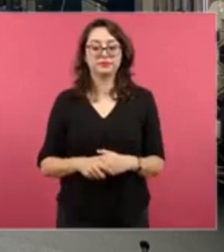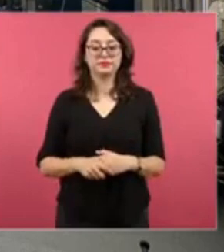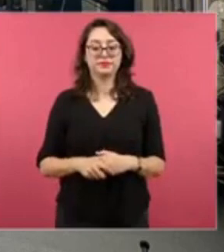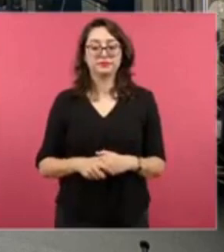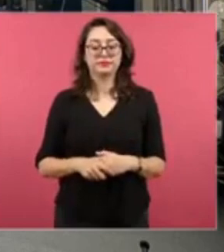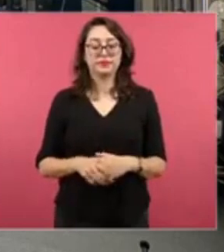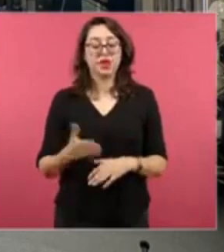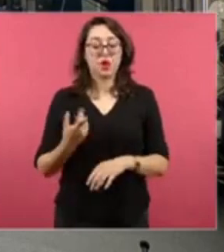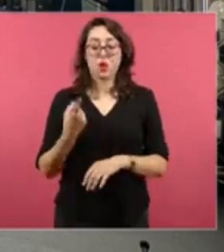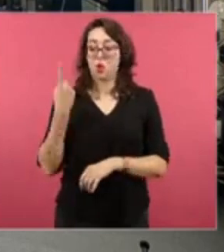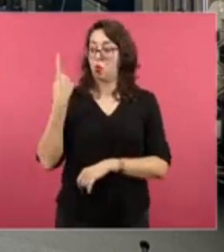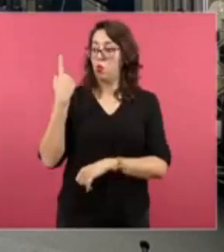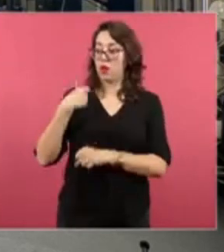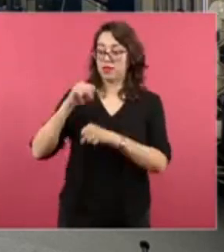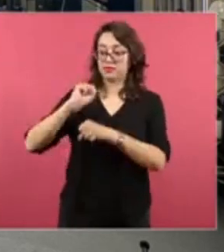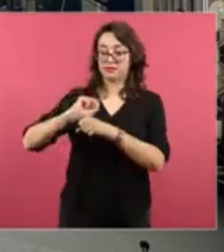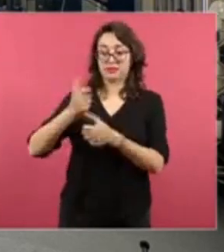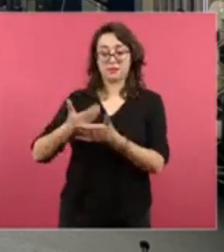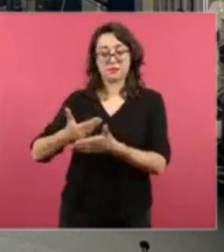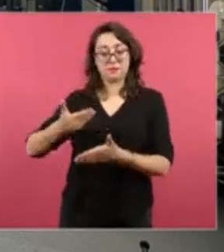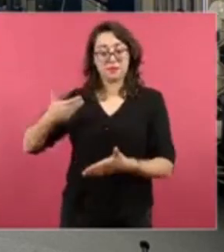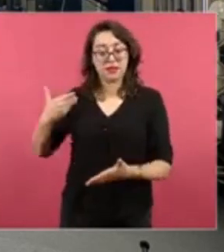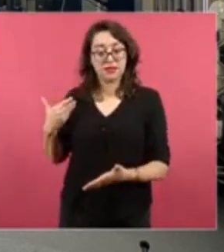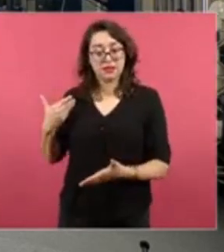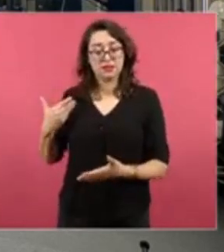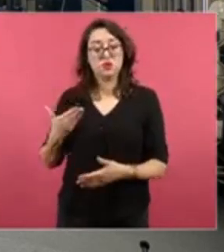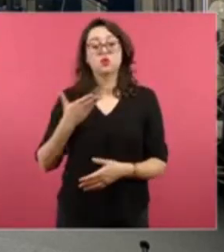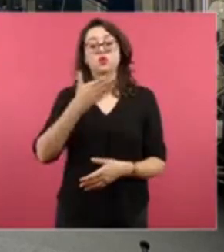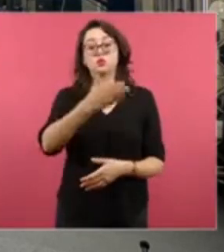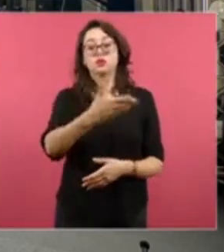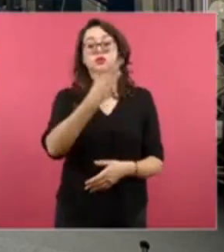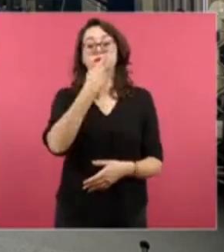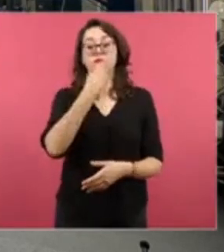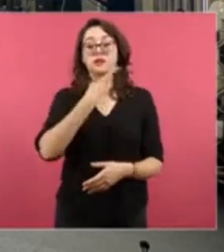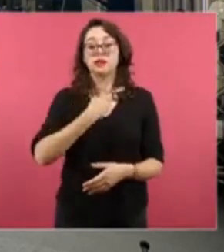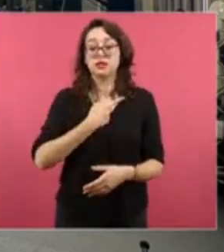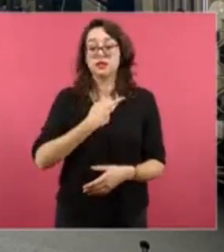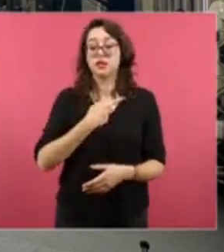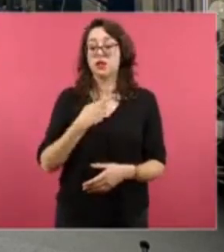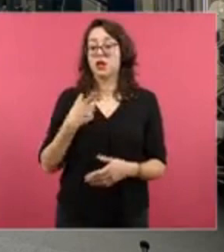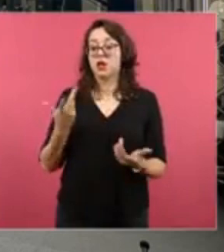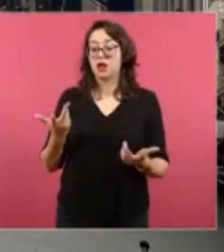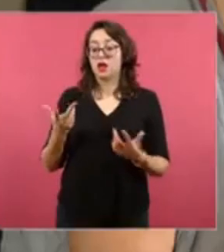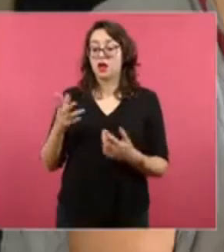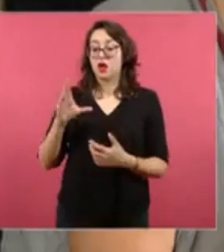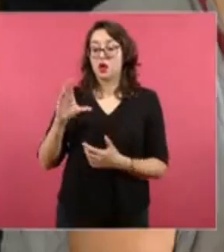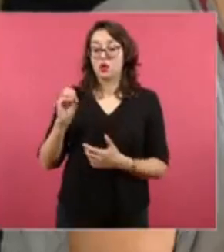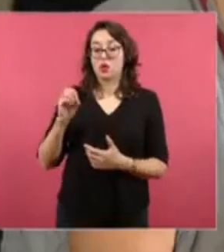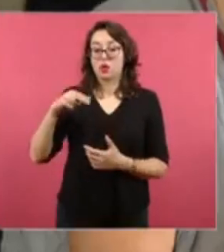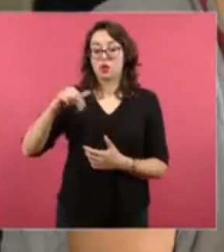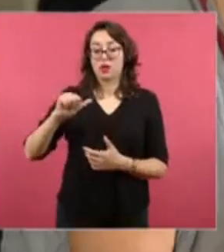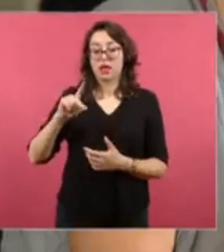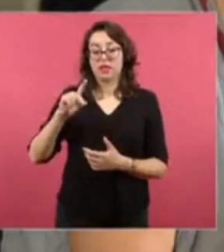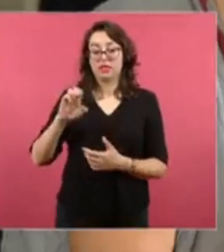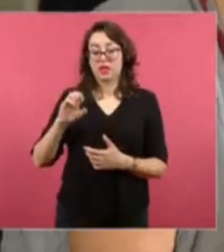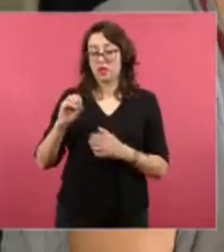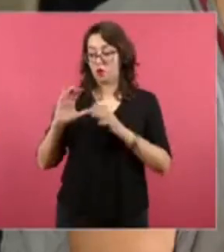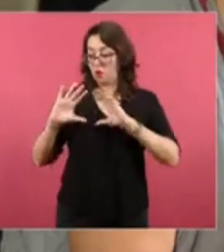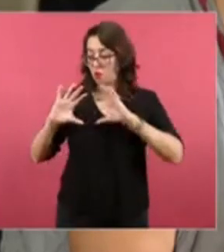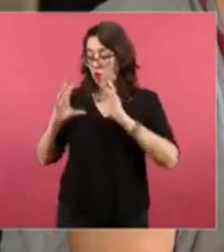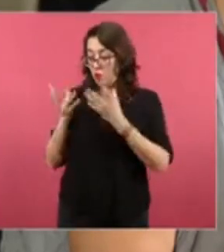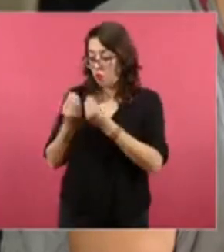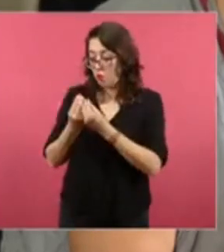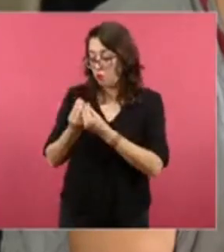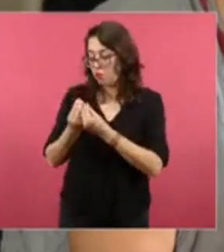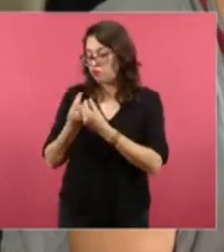Usted hace una semana nos había comentado que en la reunión de la CONAEDU se había llegado al acuerdo de que en